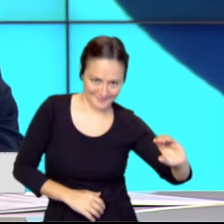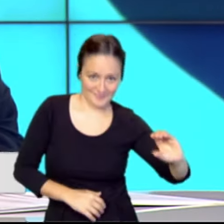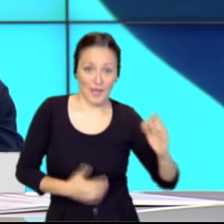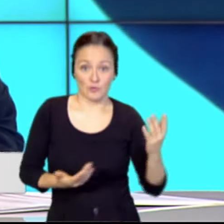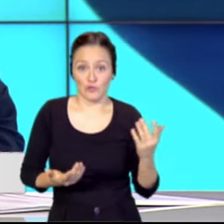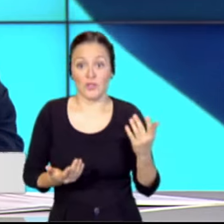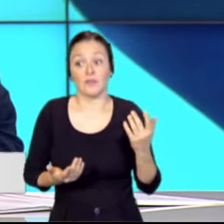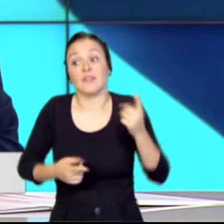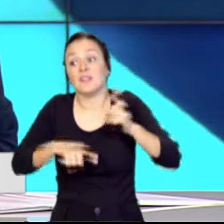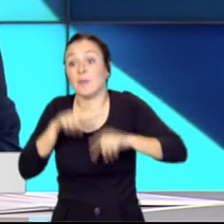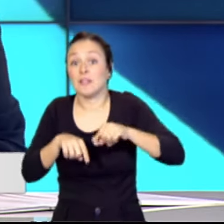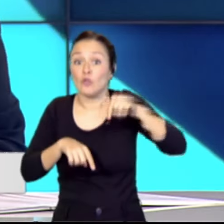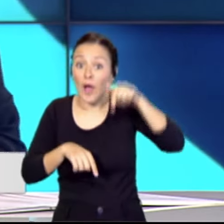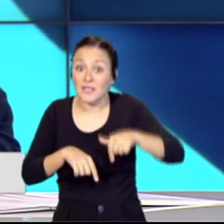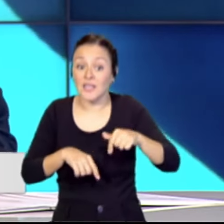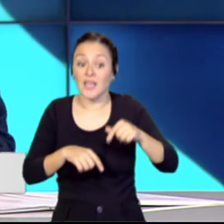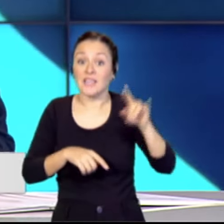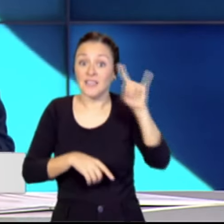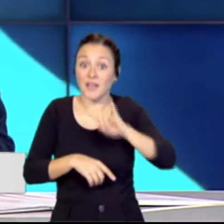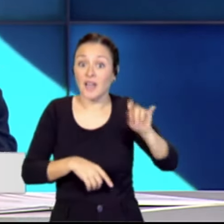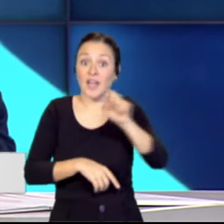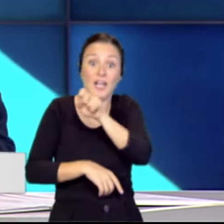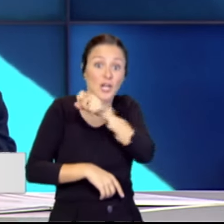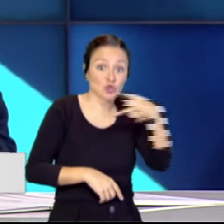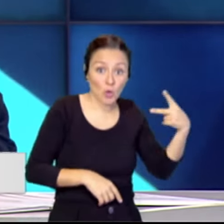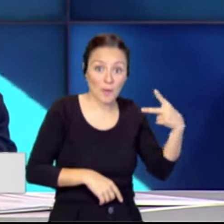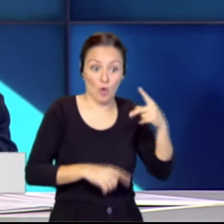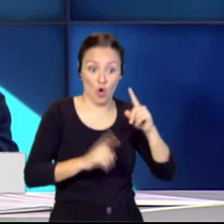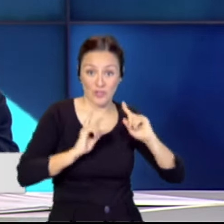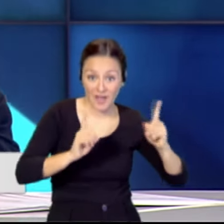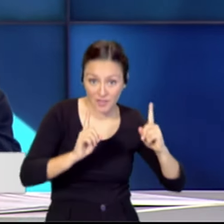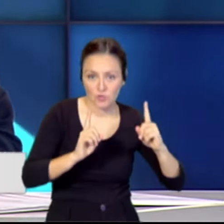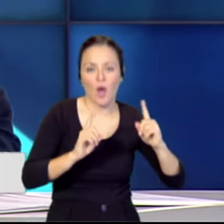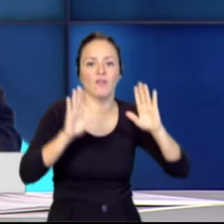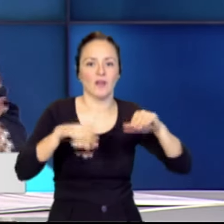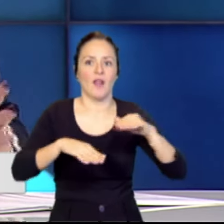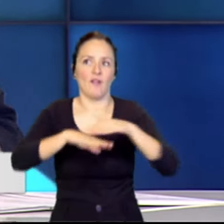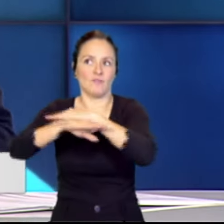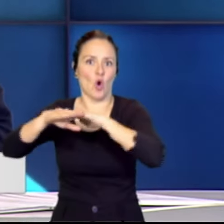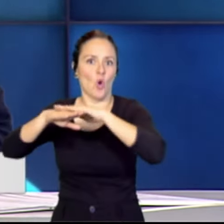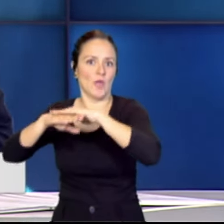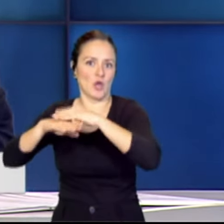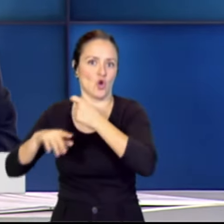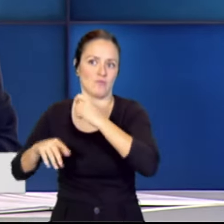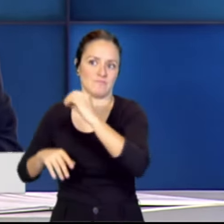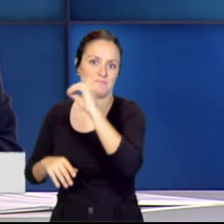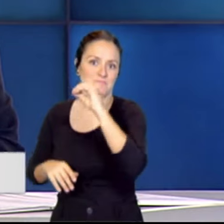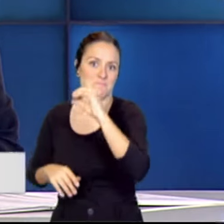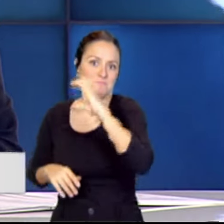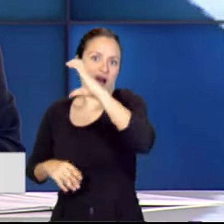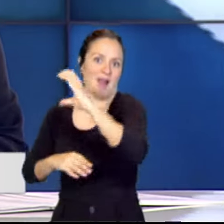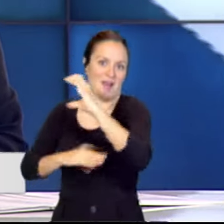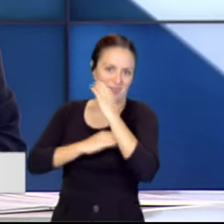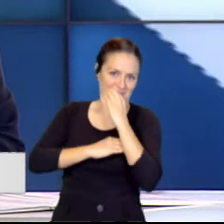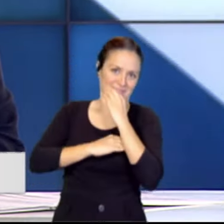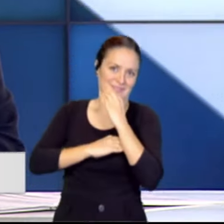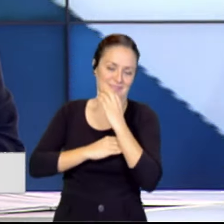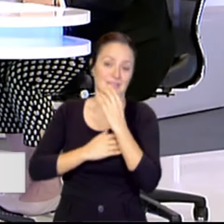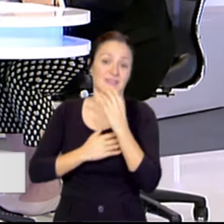resolvamos en Canarias mayor será la financiación que nos venga del estado aquí lo que hay que poner son las herramientas